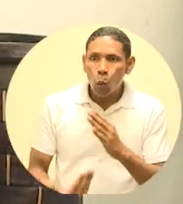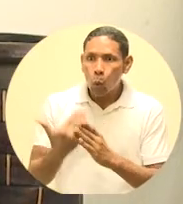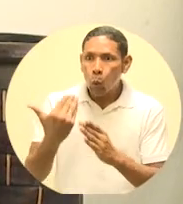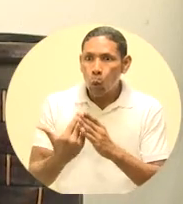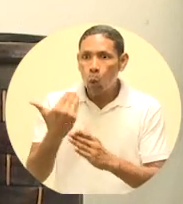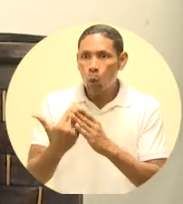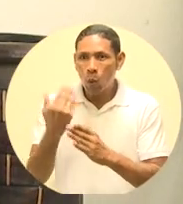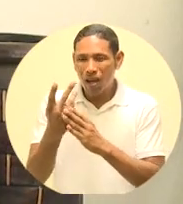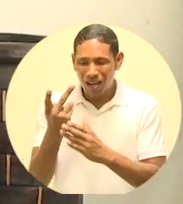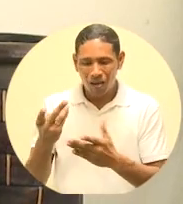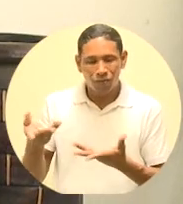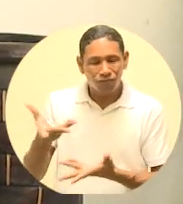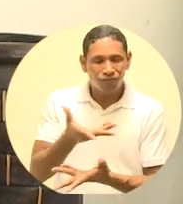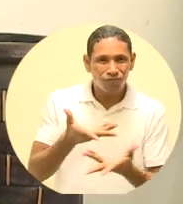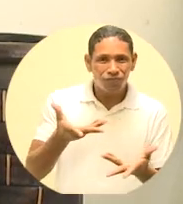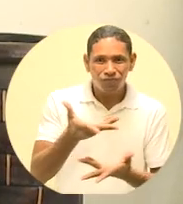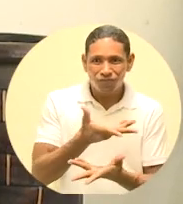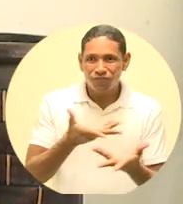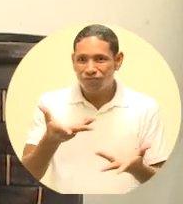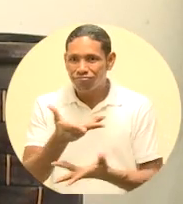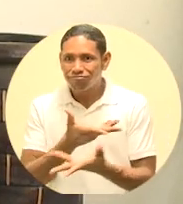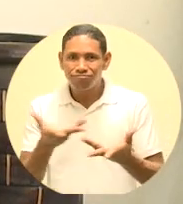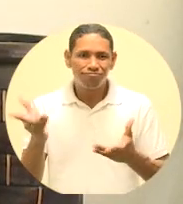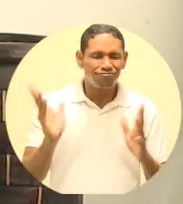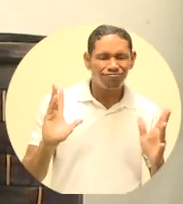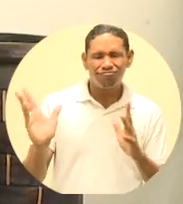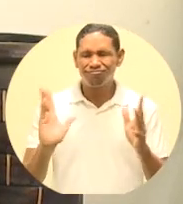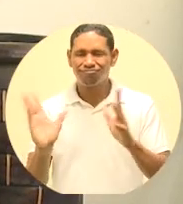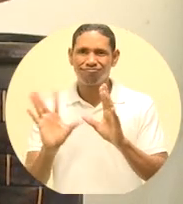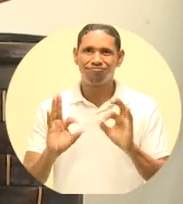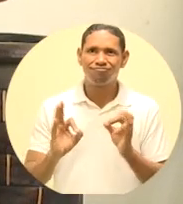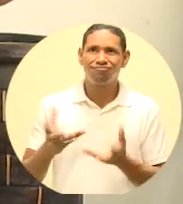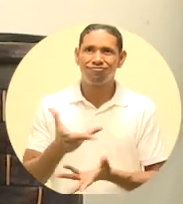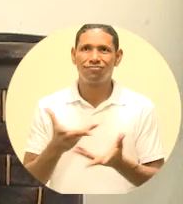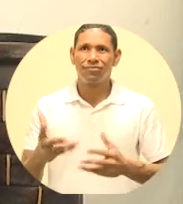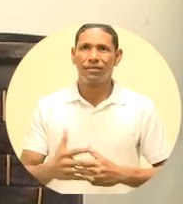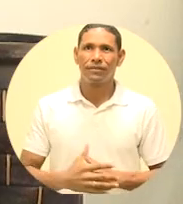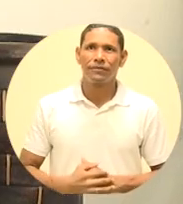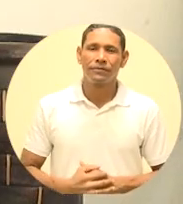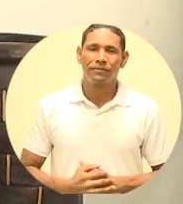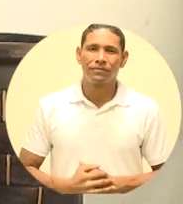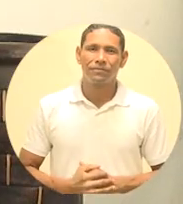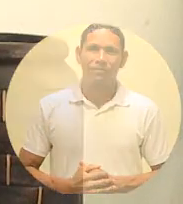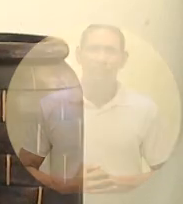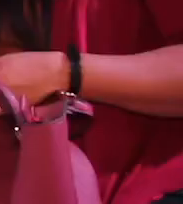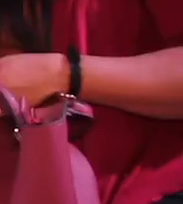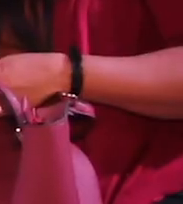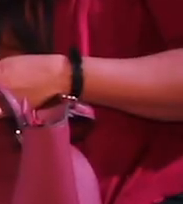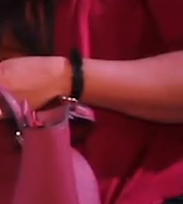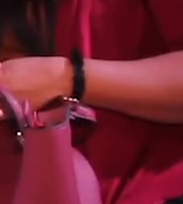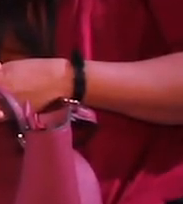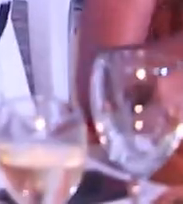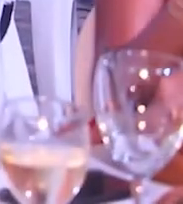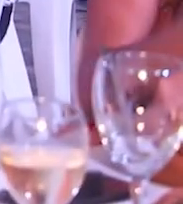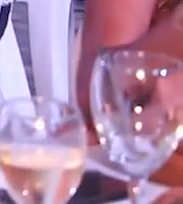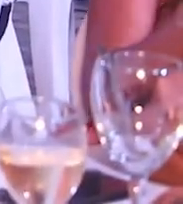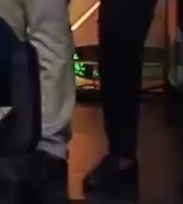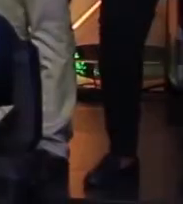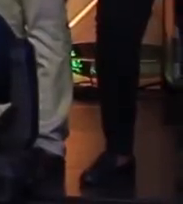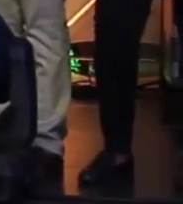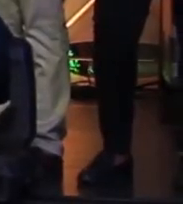Unimagdalena llevó a cabo el Gran Encuentro de Graduados 2019. Compartir y recordar es volver a vivir.